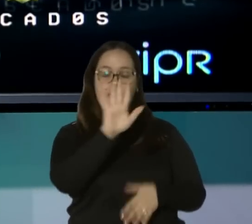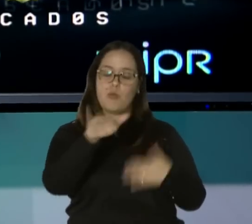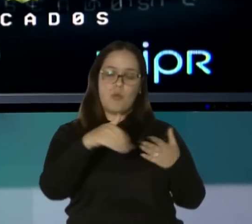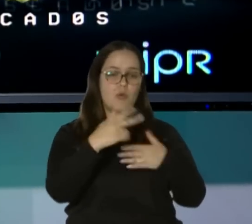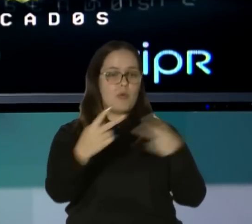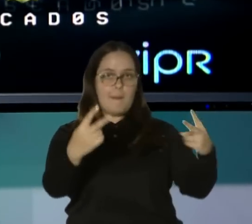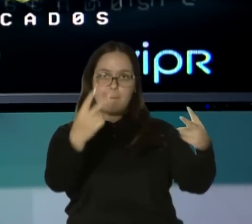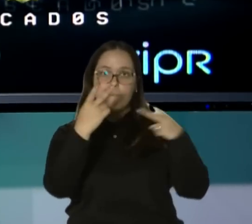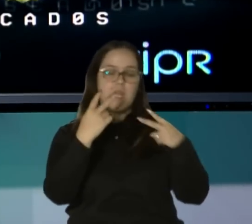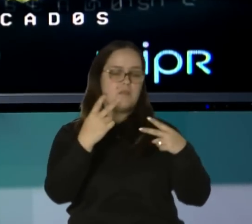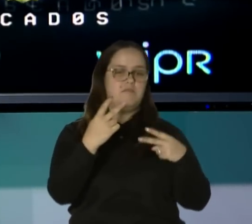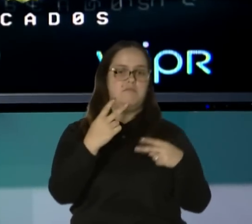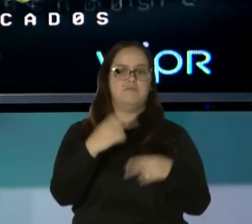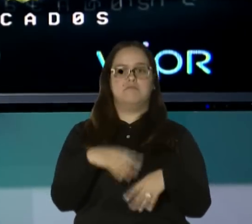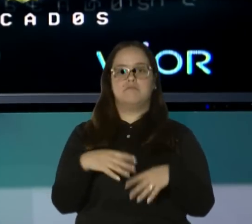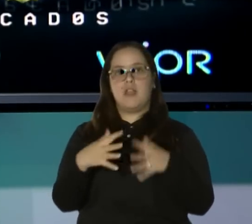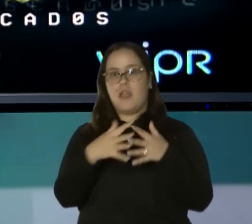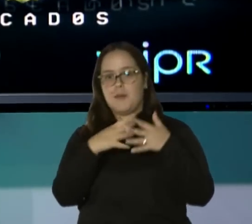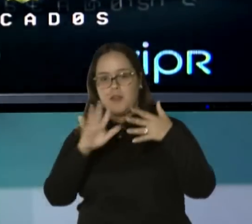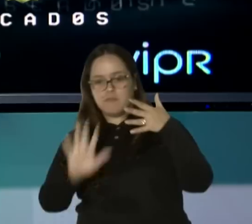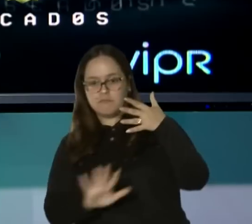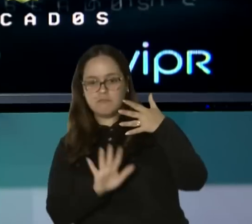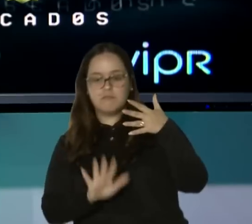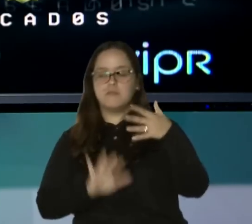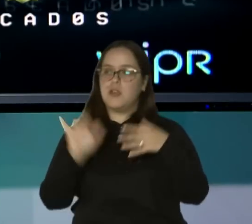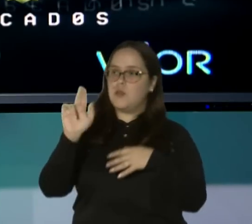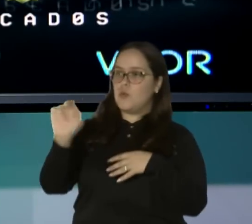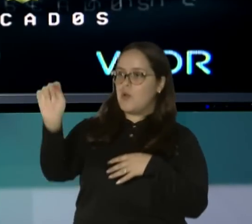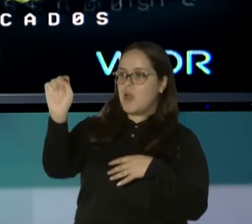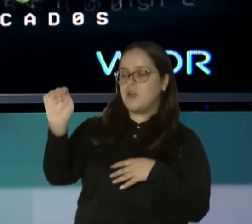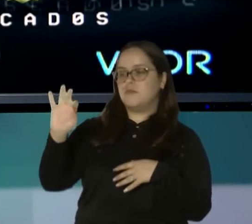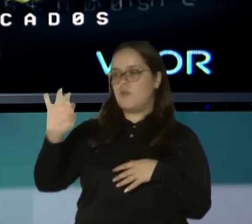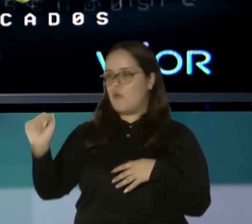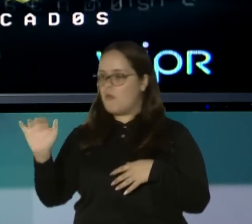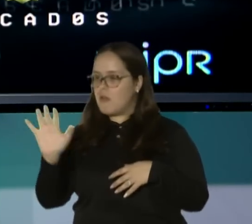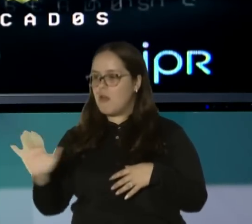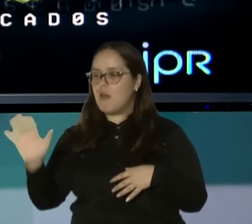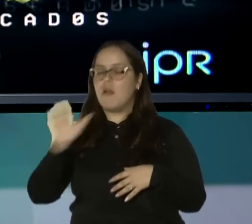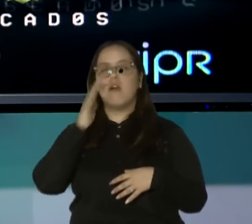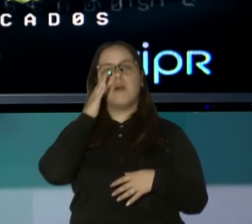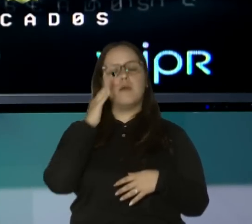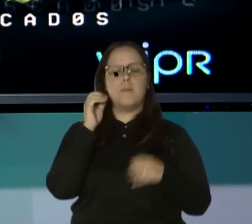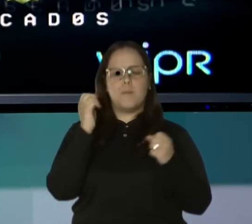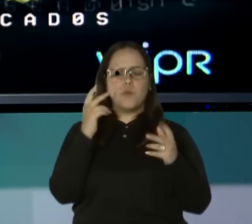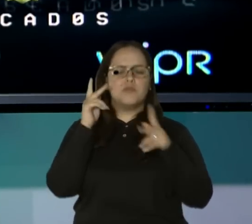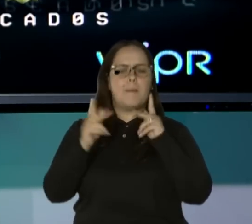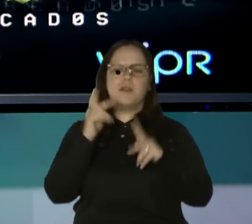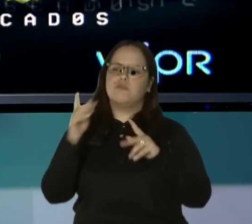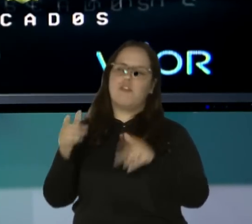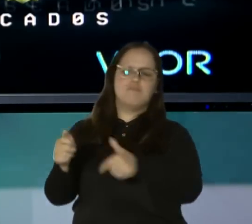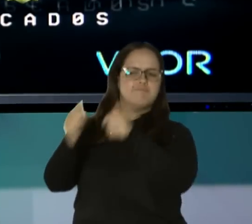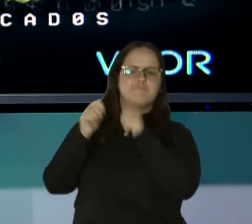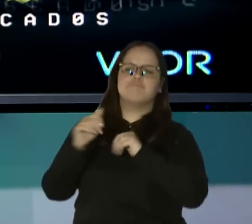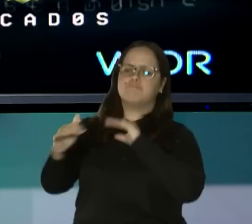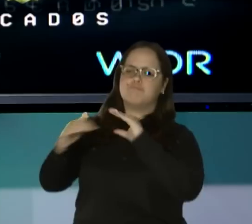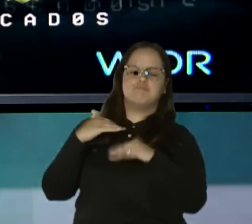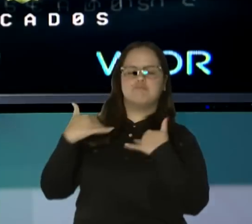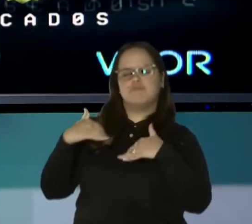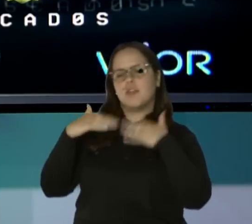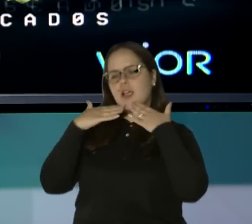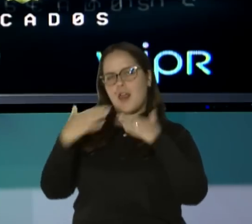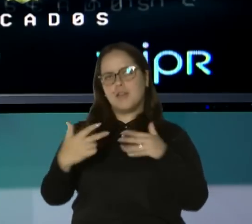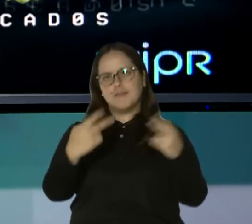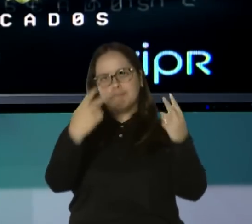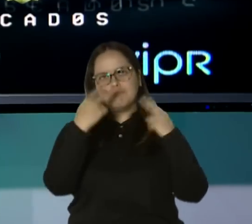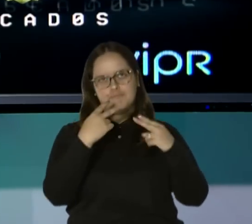diferentes partes de Latinoamérica y en los Estados Unidos, principalmente allá en la Florida, que tenemos muchas personas que nos escriben a cada momento. Gracias por estar con nosotros.